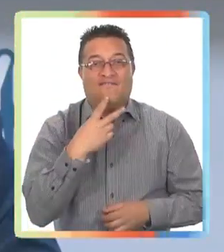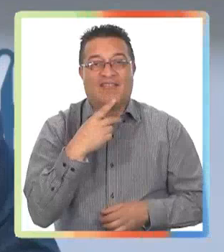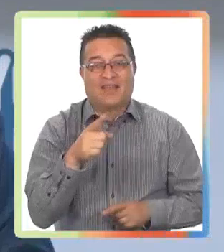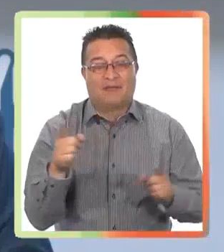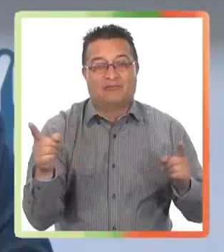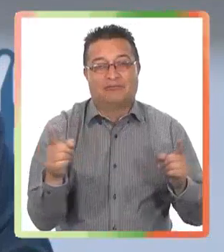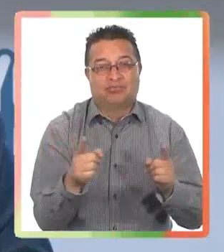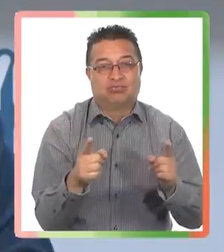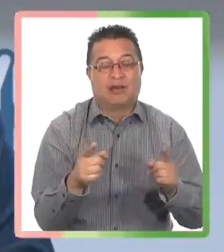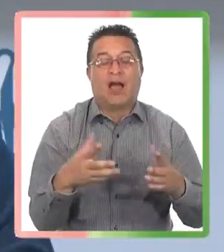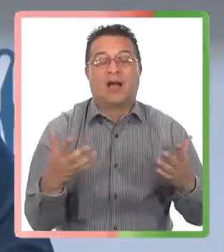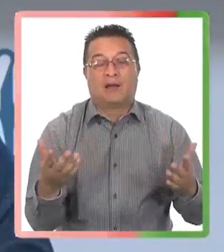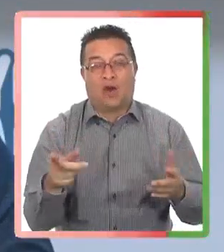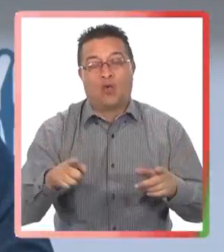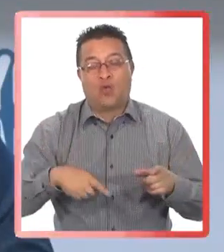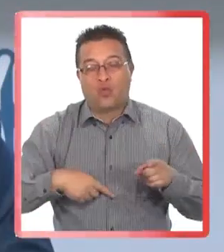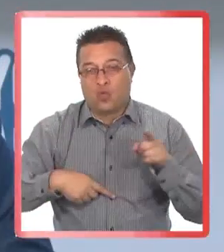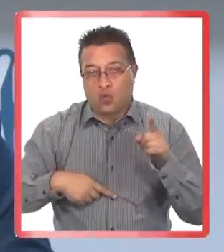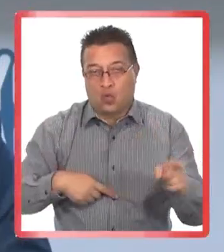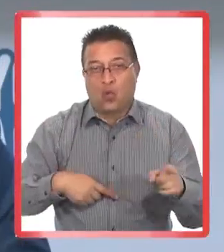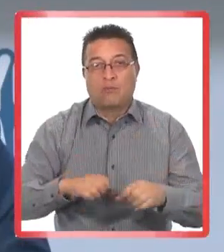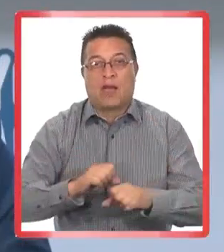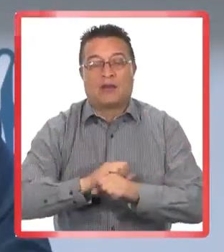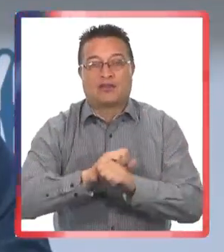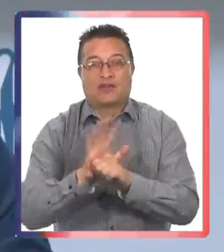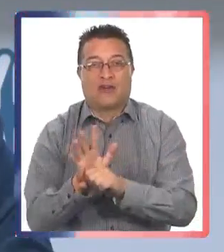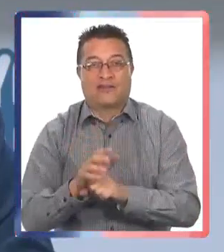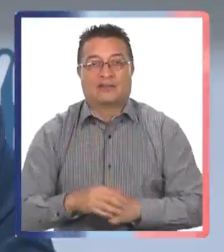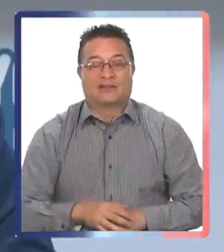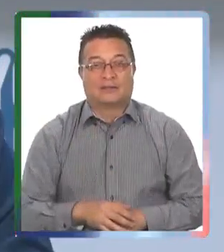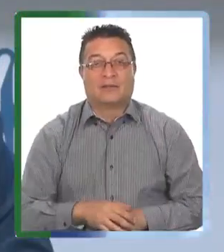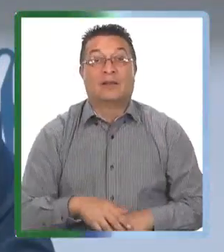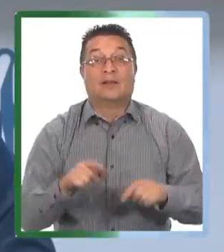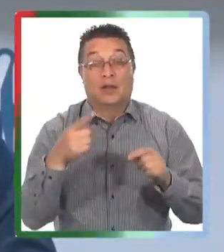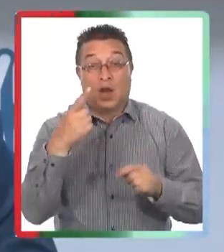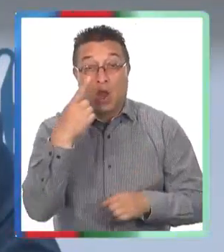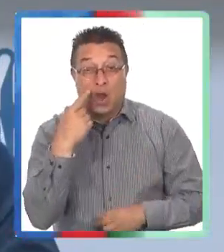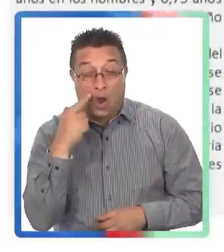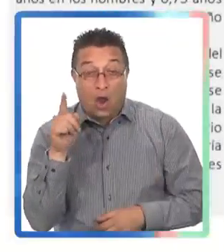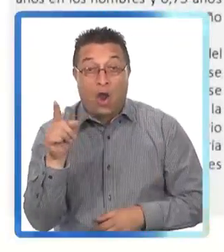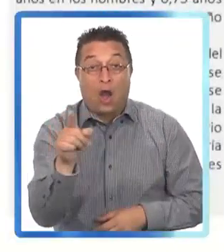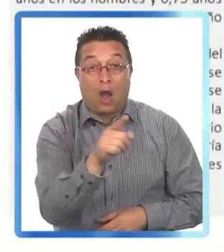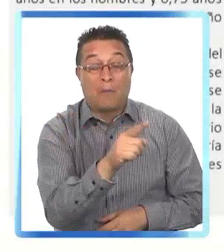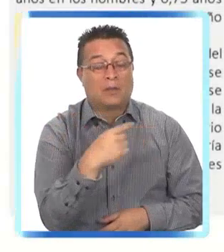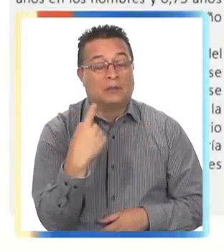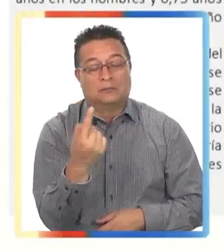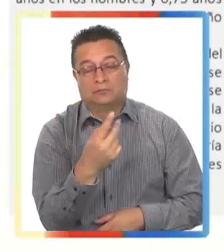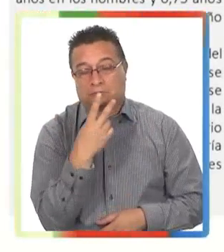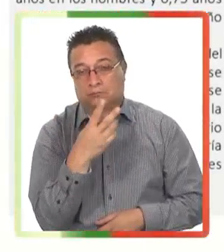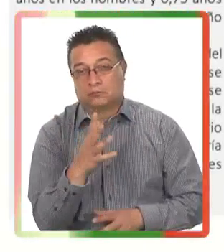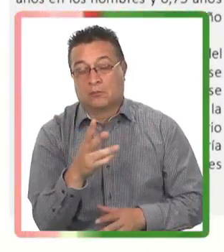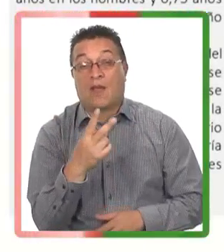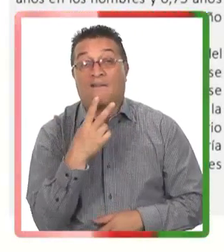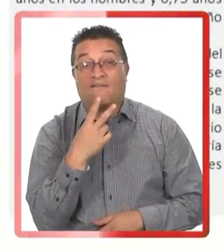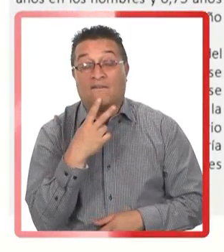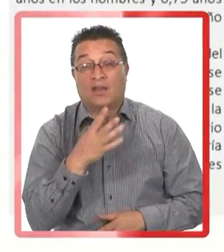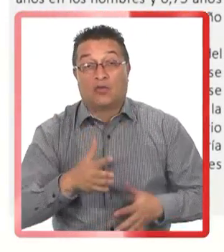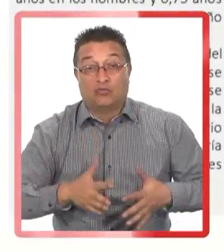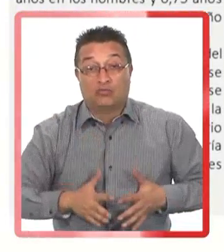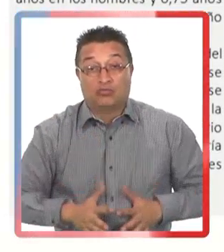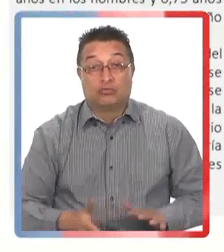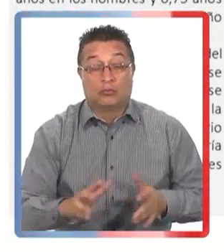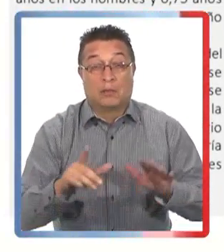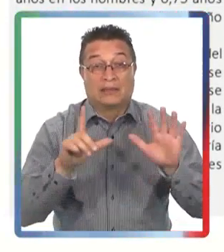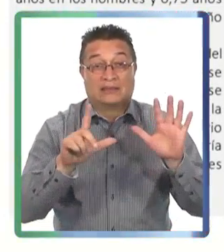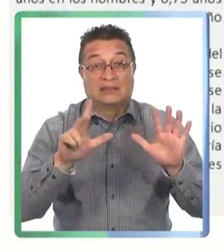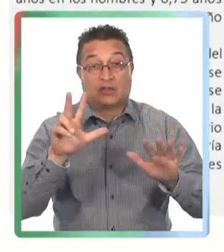vida con respecto o a causa del COVID. Y en el caso de los hombres, se esperaba que la esperanza de vida al nacer